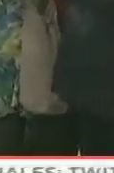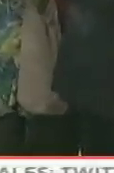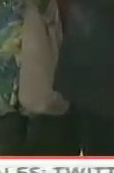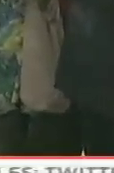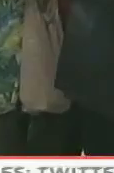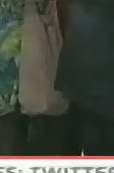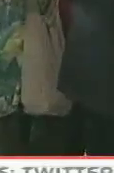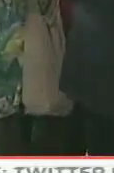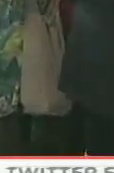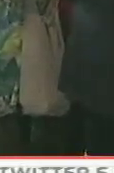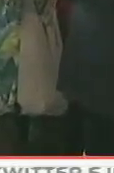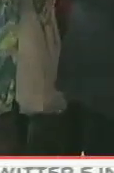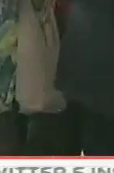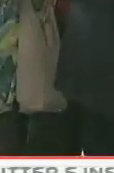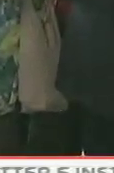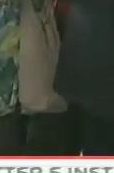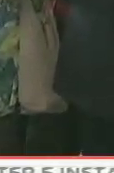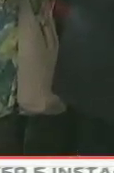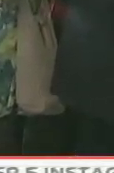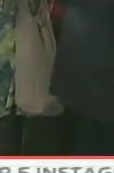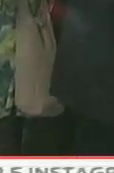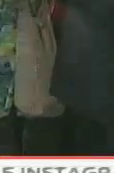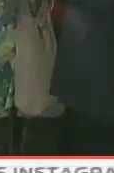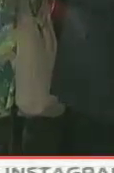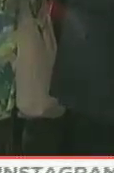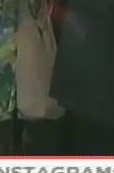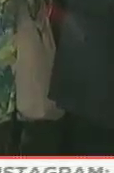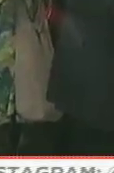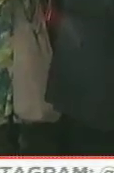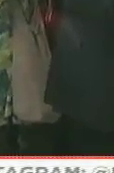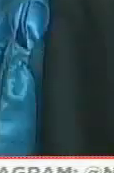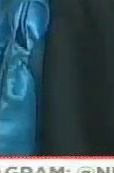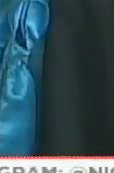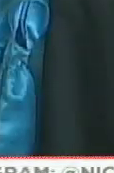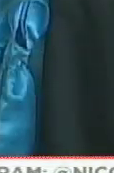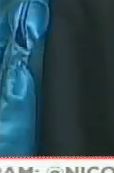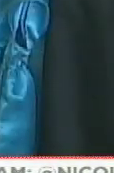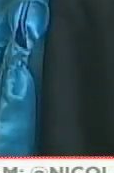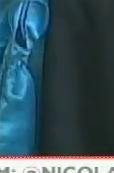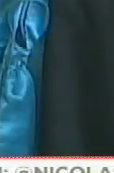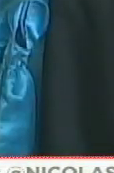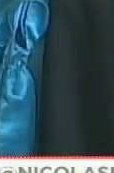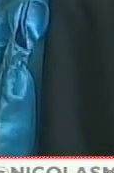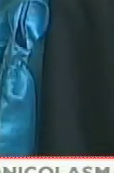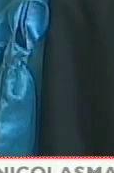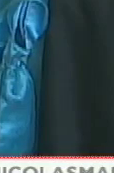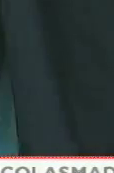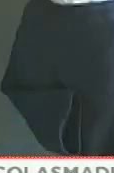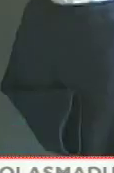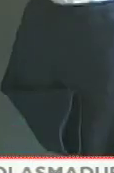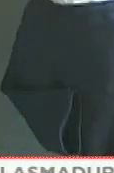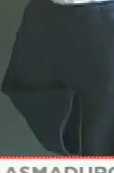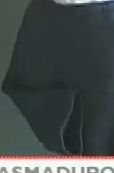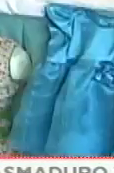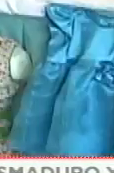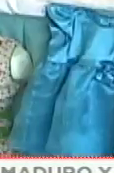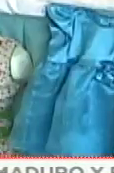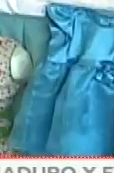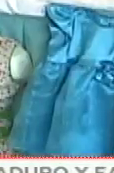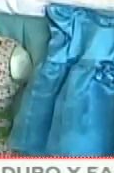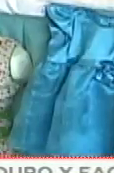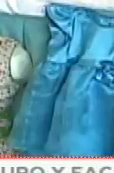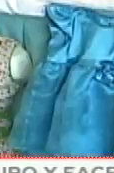INCE en distintas instancias, en distintos talleres. Hoy se reúne en un solo centro, un centro